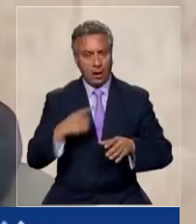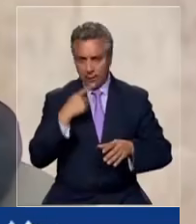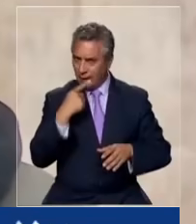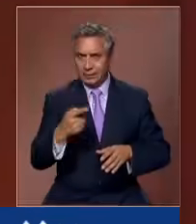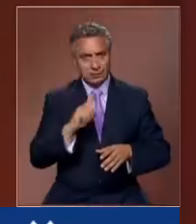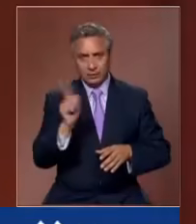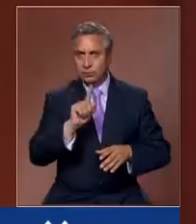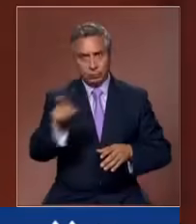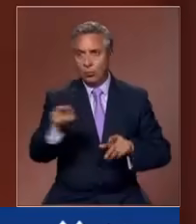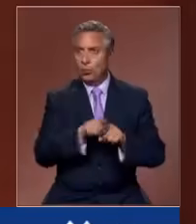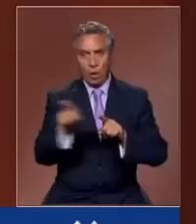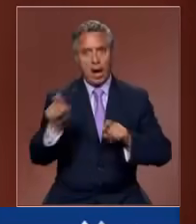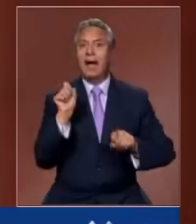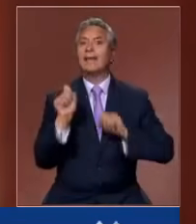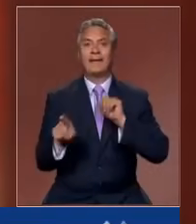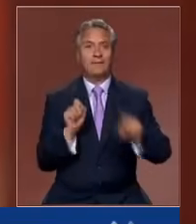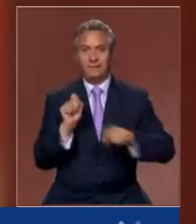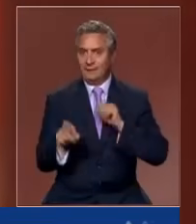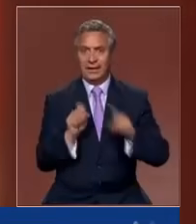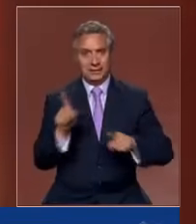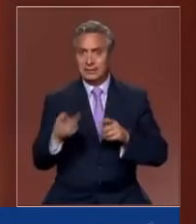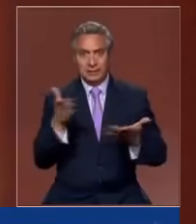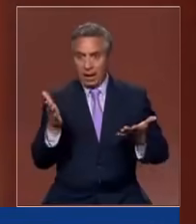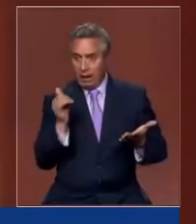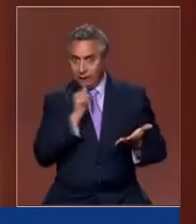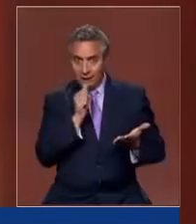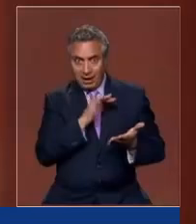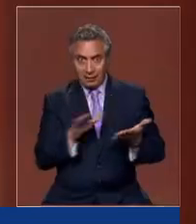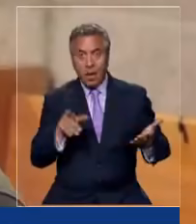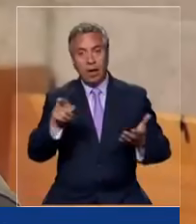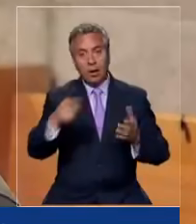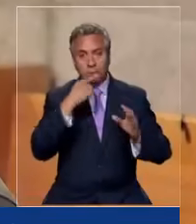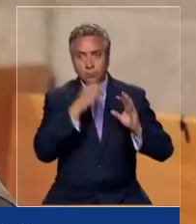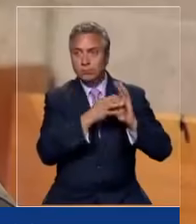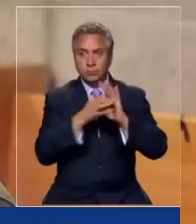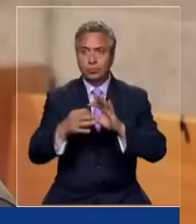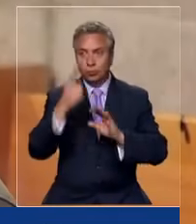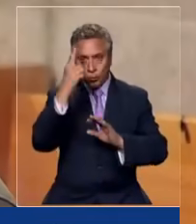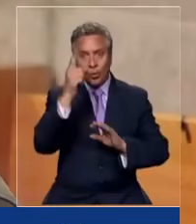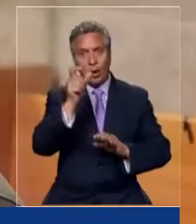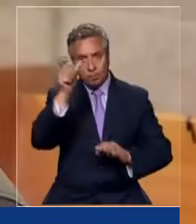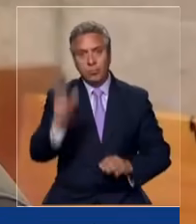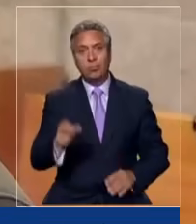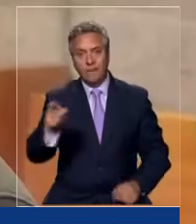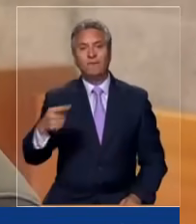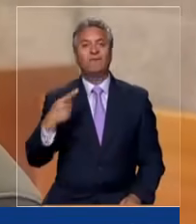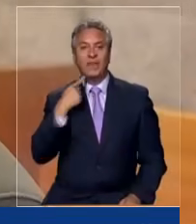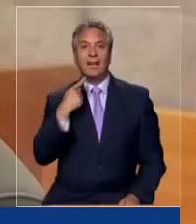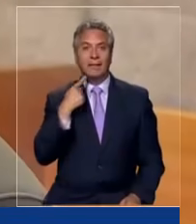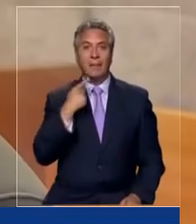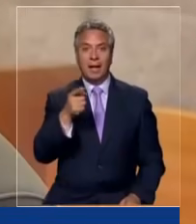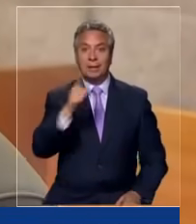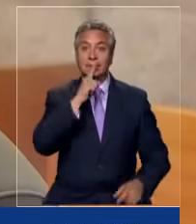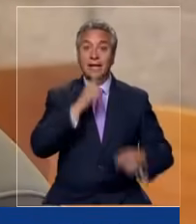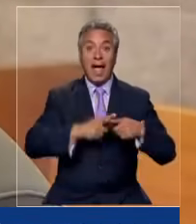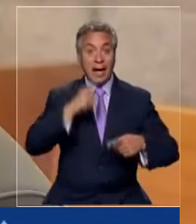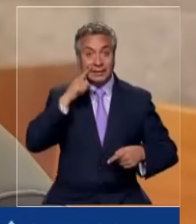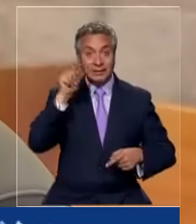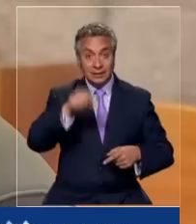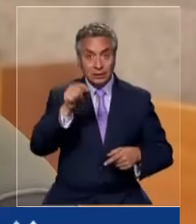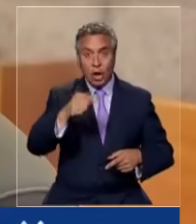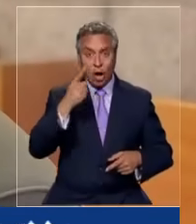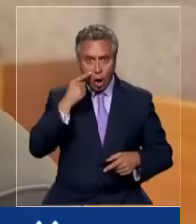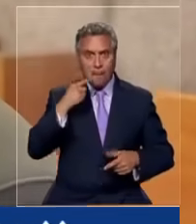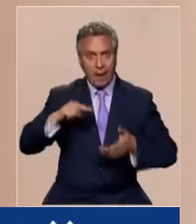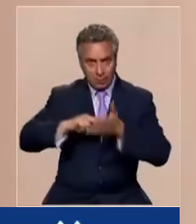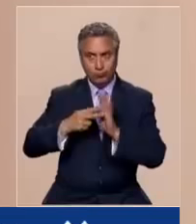acreditar una legítima defensa incompleta. Esto a raíz de la declaración de una de las propias víctimas, uno de los taxistas que estuvo en